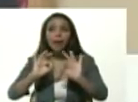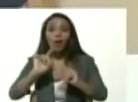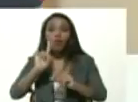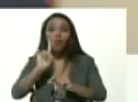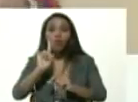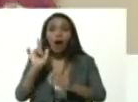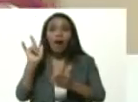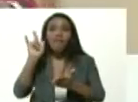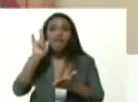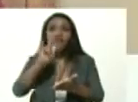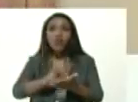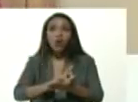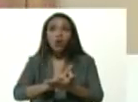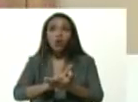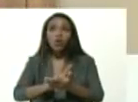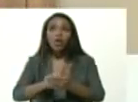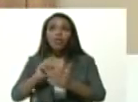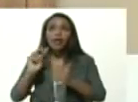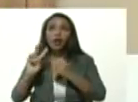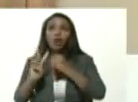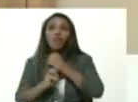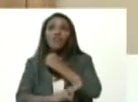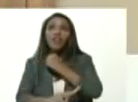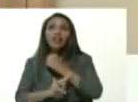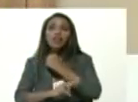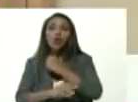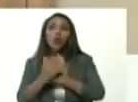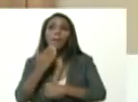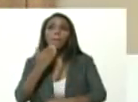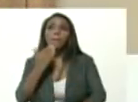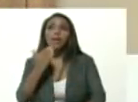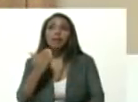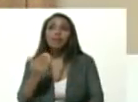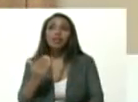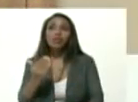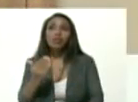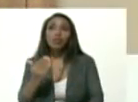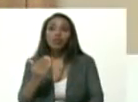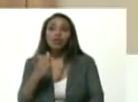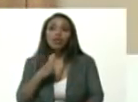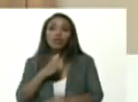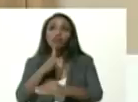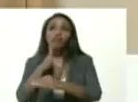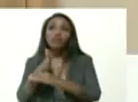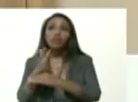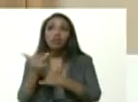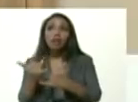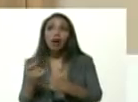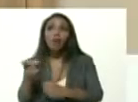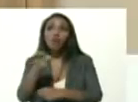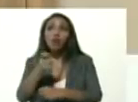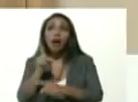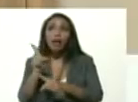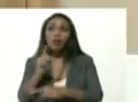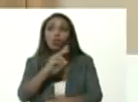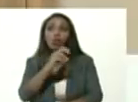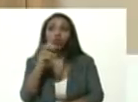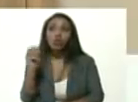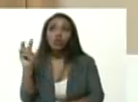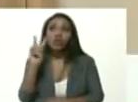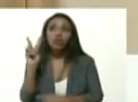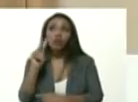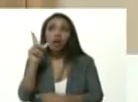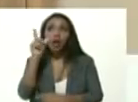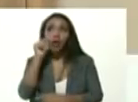avión de Conviasa, pida los permisos y vaya inmediatamente a buscar a estos 200 venezolanos